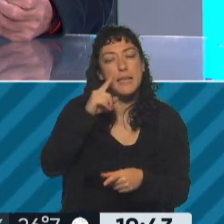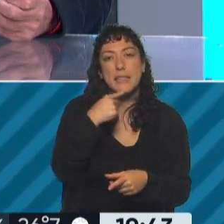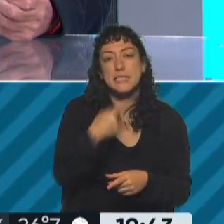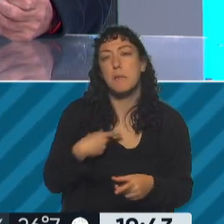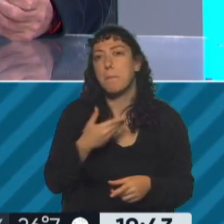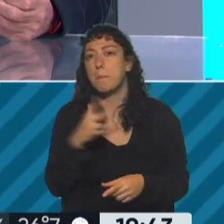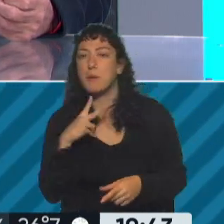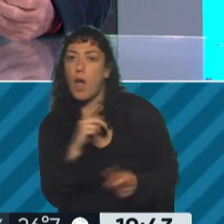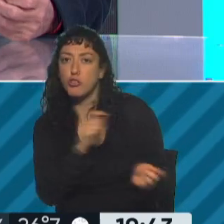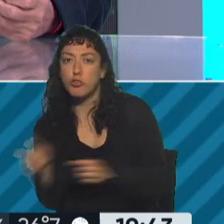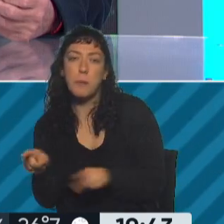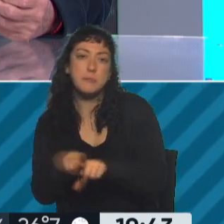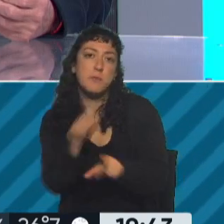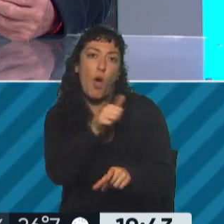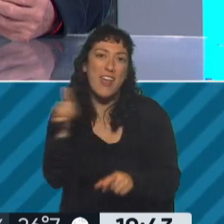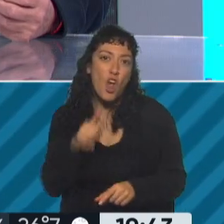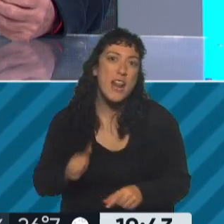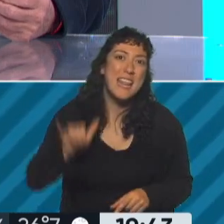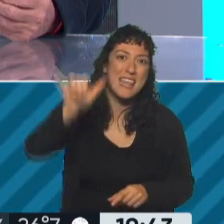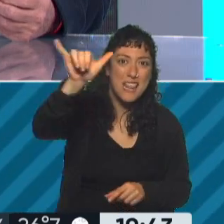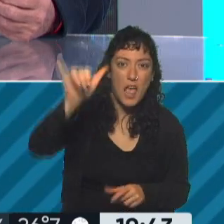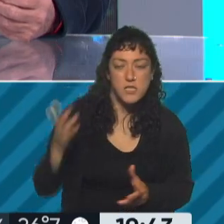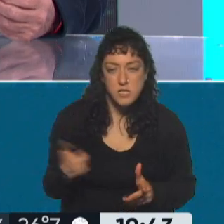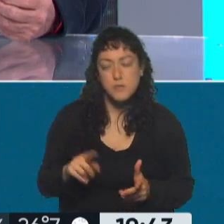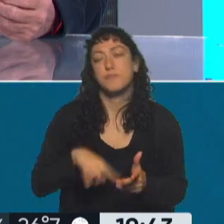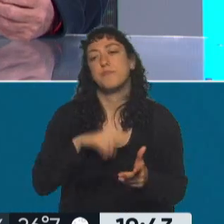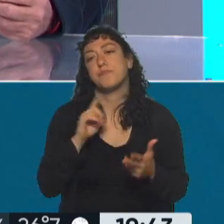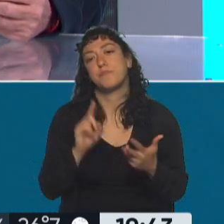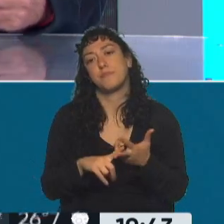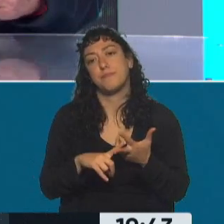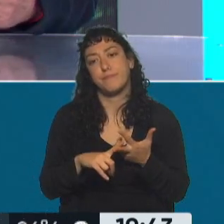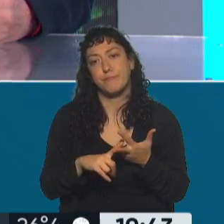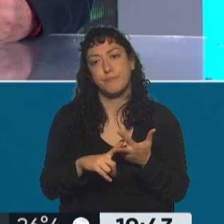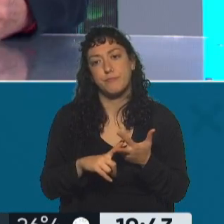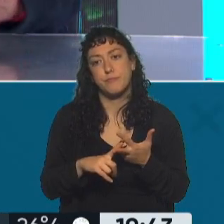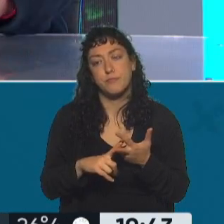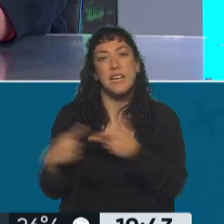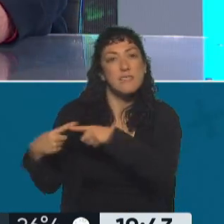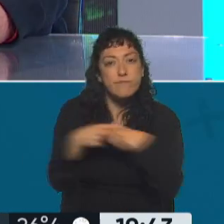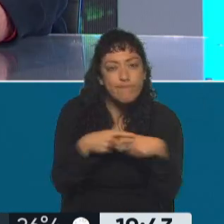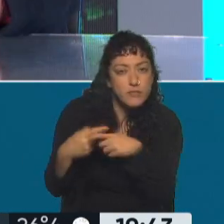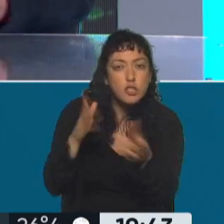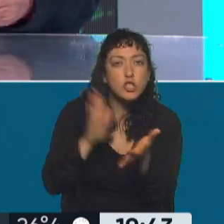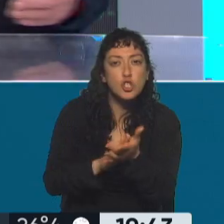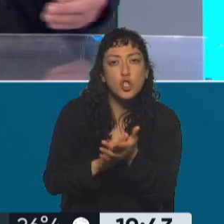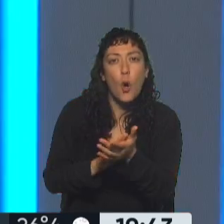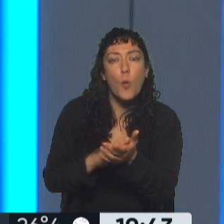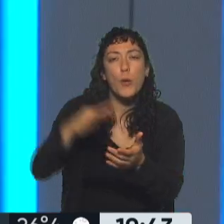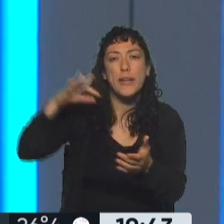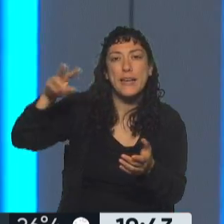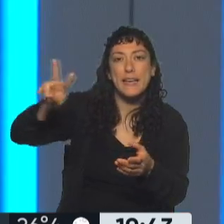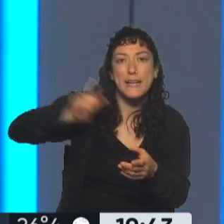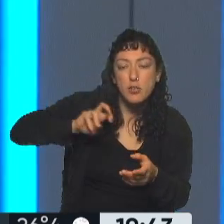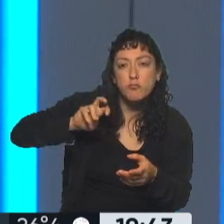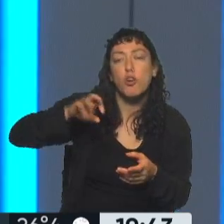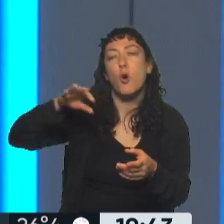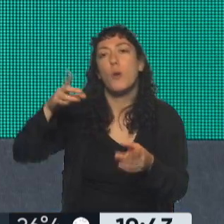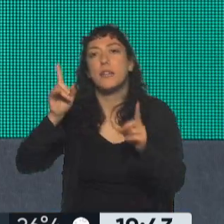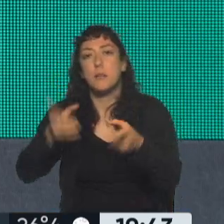el 10 de diciembre en adelante. Este gobierno ha hecho en ese sentido buenas y